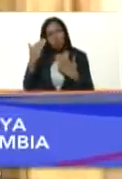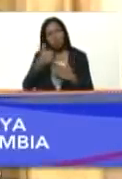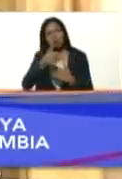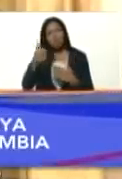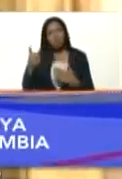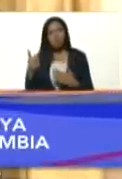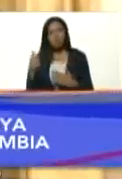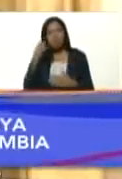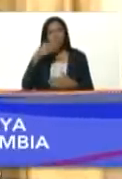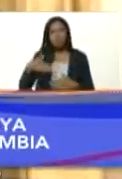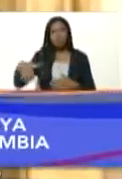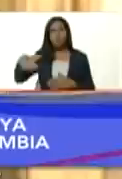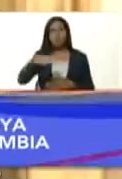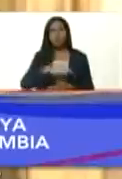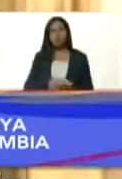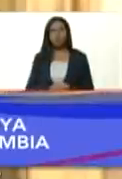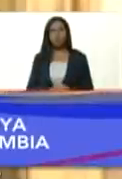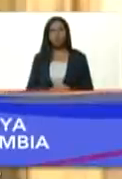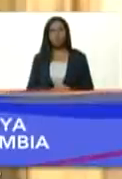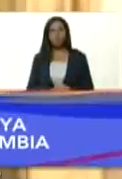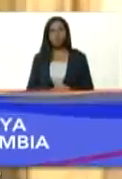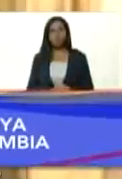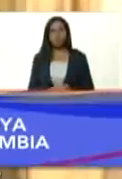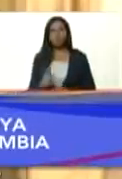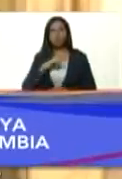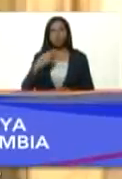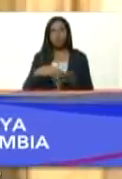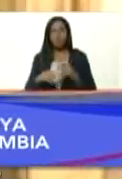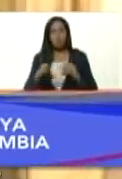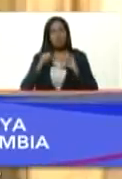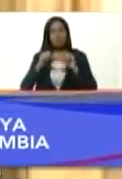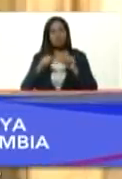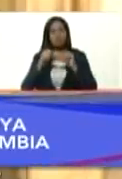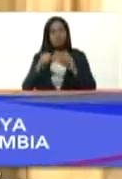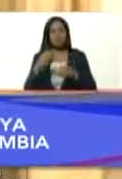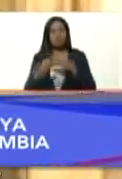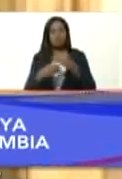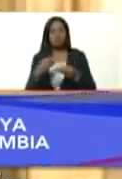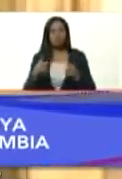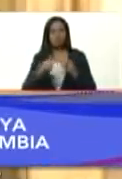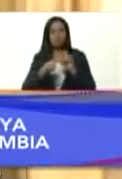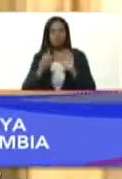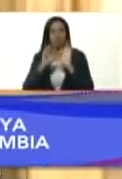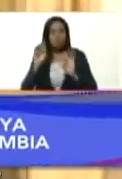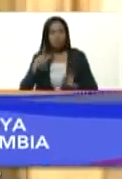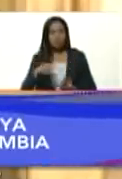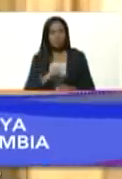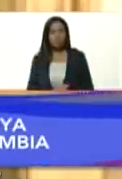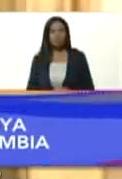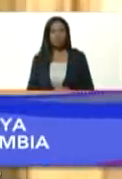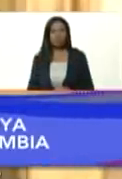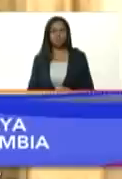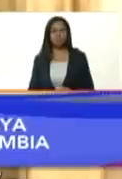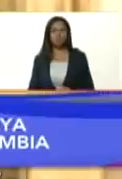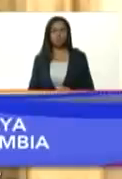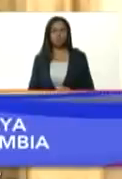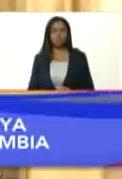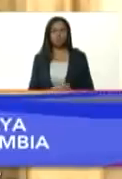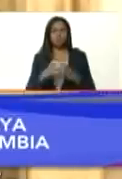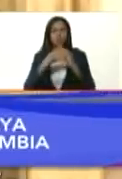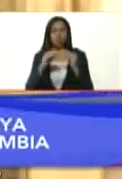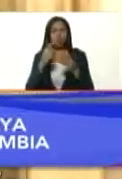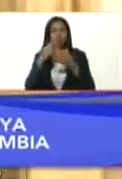todo nuestro pueblo. Nosotros vamos a continuar haciendo seguimiento de todas